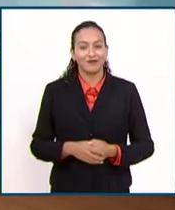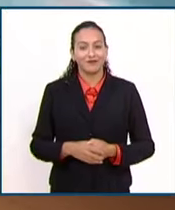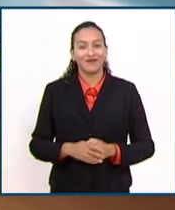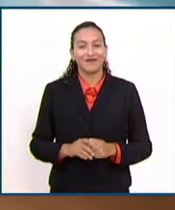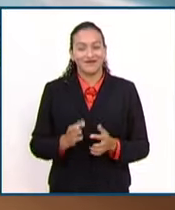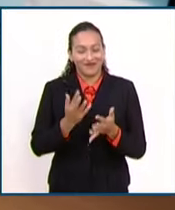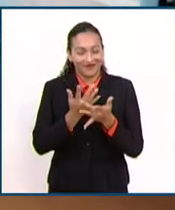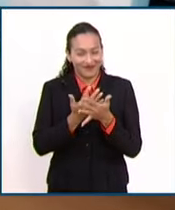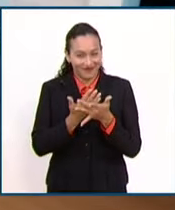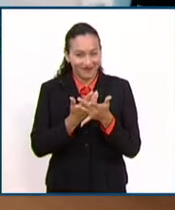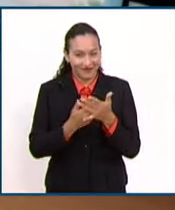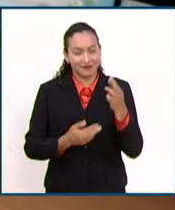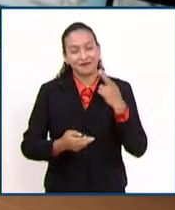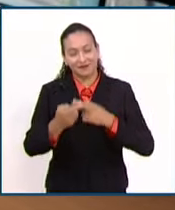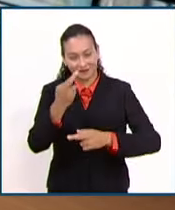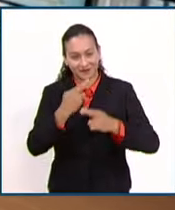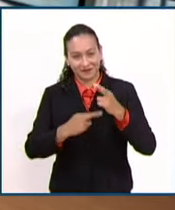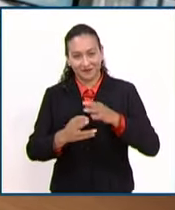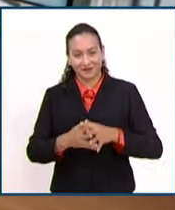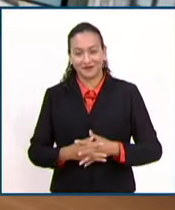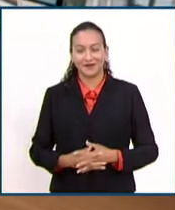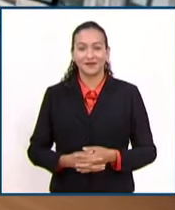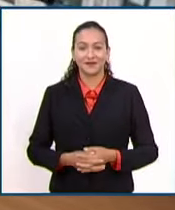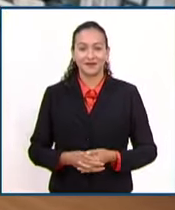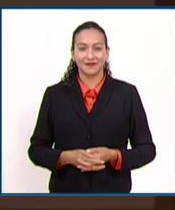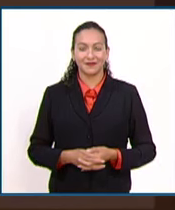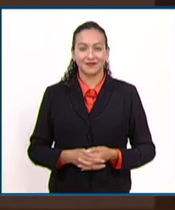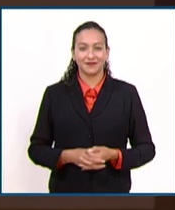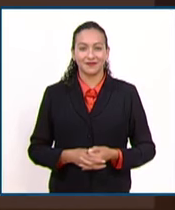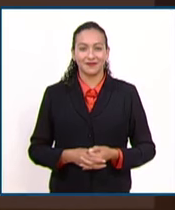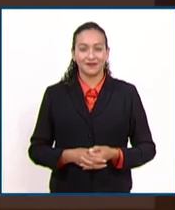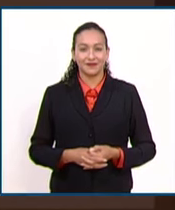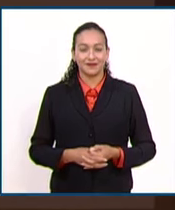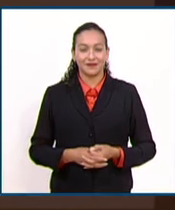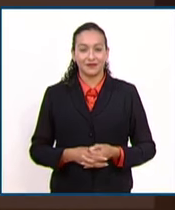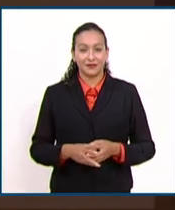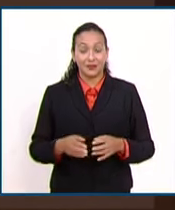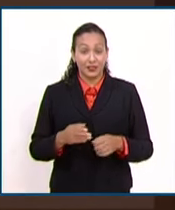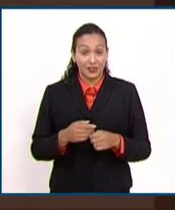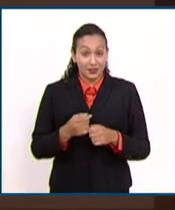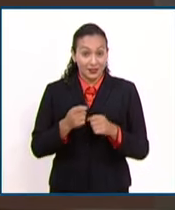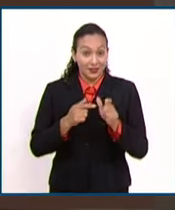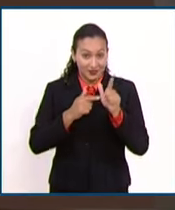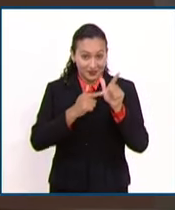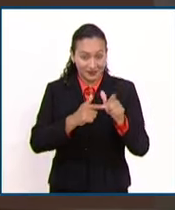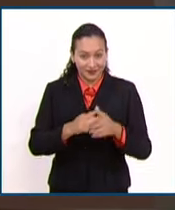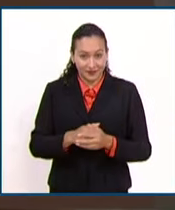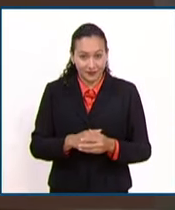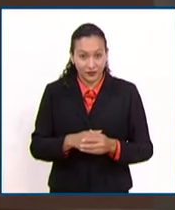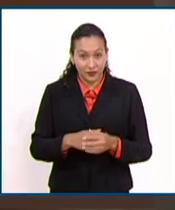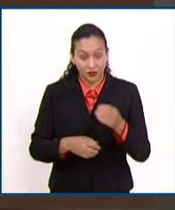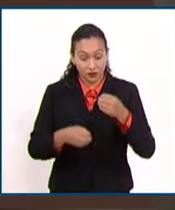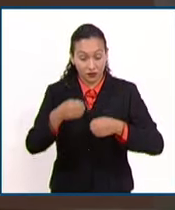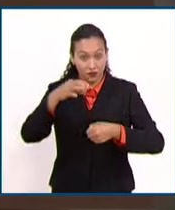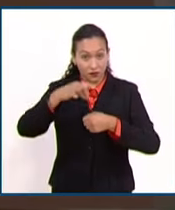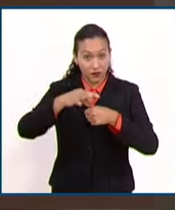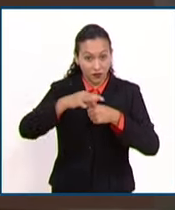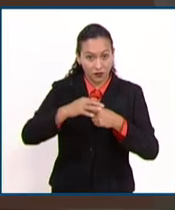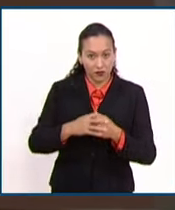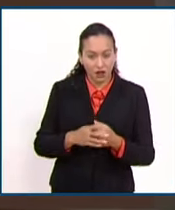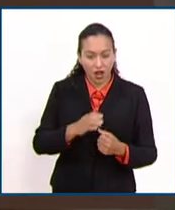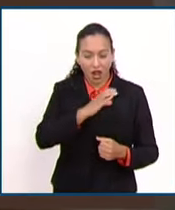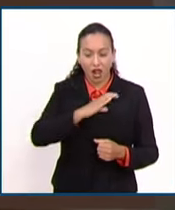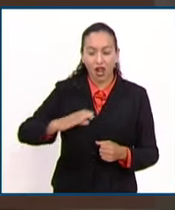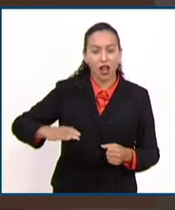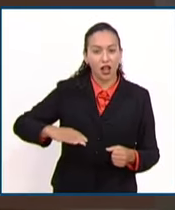Hacemos una nueva pausa, pero continuamos con más información. Más adelante, el Tribunal Electoral restituye